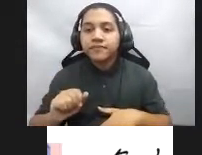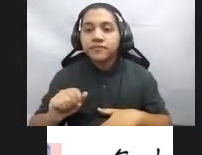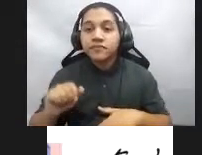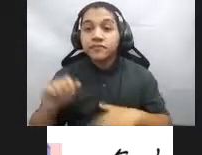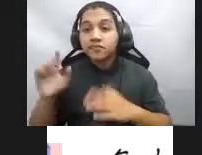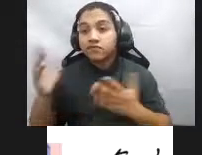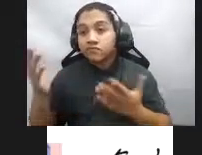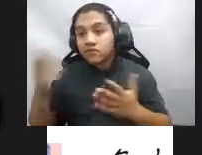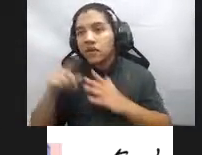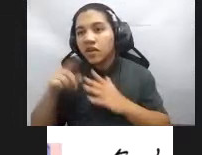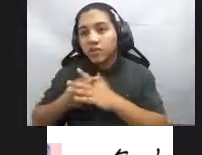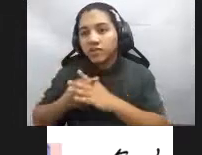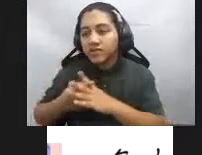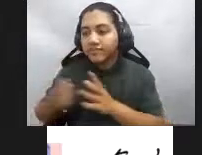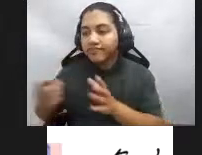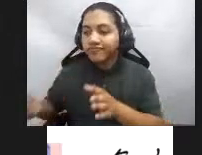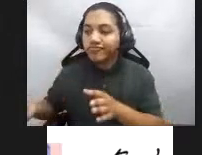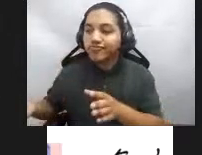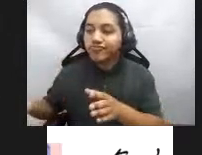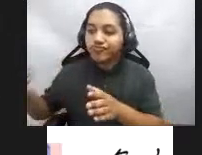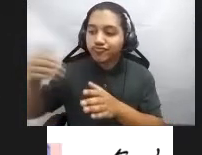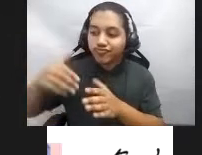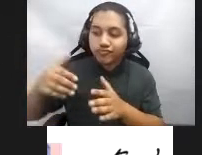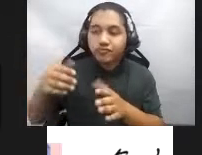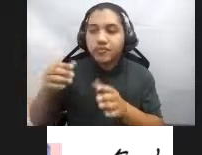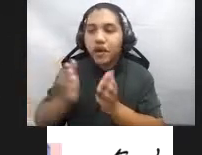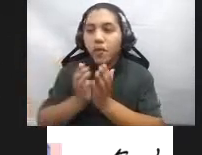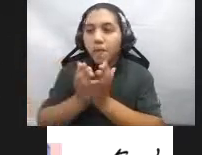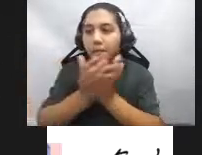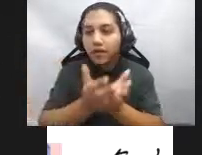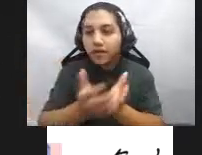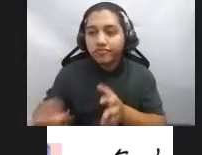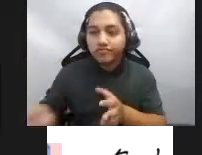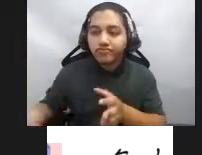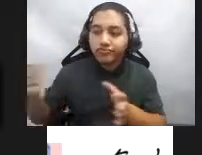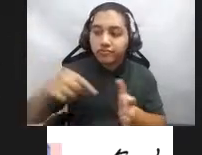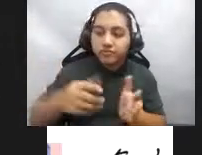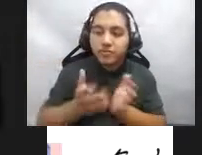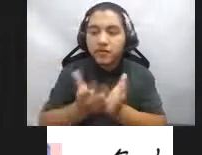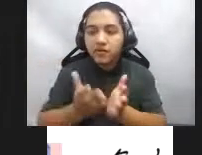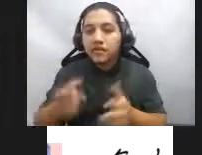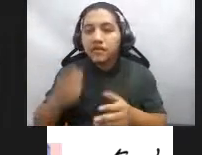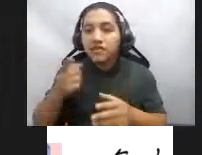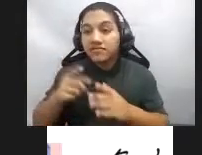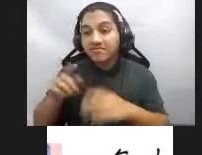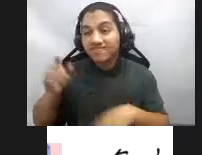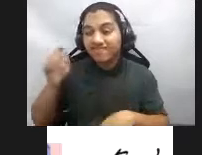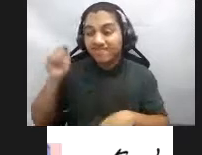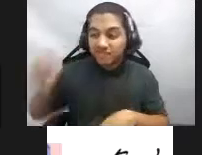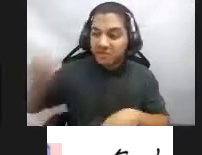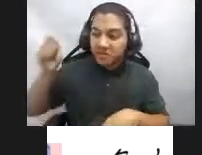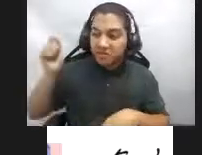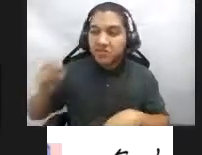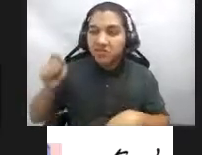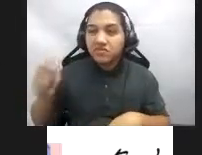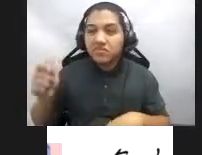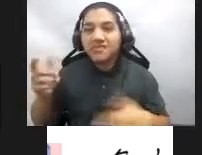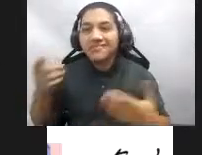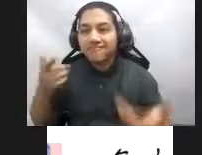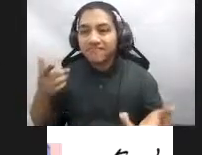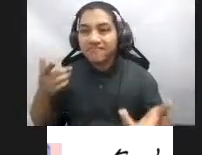barcos, estos trabajadores chinos comienzan a ser maltratados. Ya habían firmado el contrato, ya estaban obligados a cumplirlo.